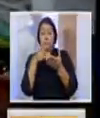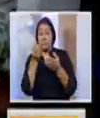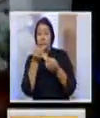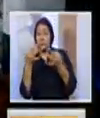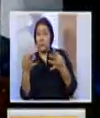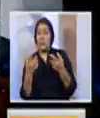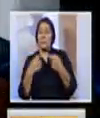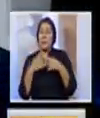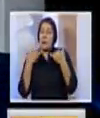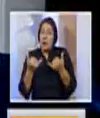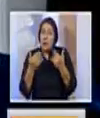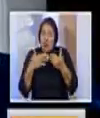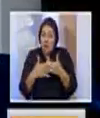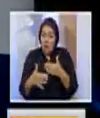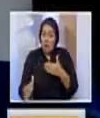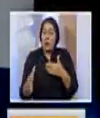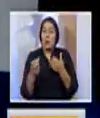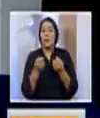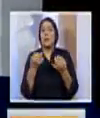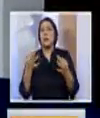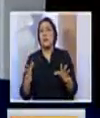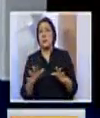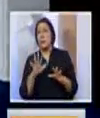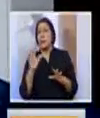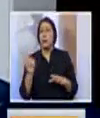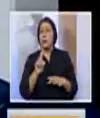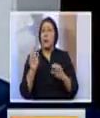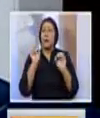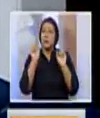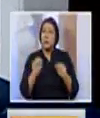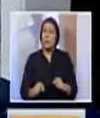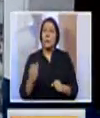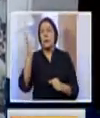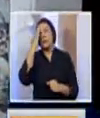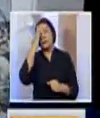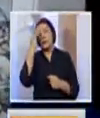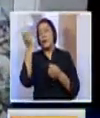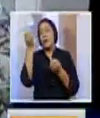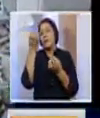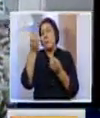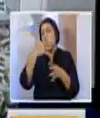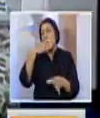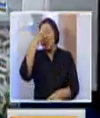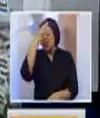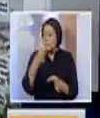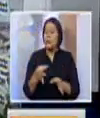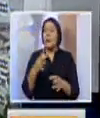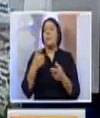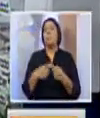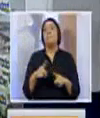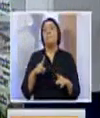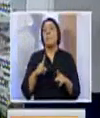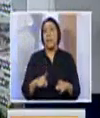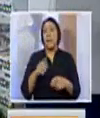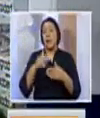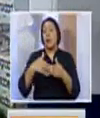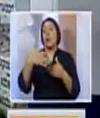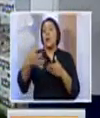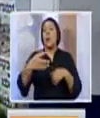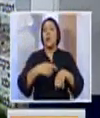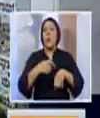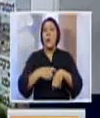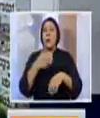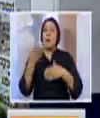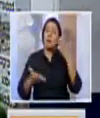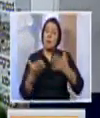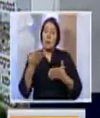momento solamente son rumores, no se puede descartar esta información. Sin embargo, pues en las próximas en los próximos enlaces les